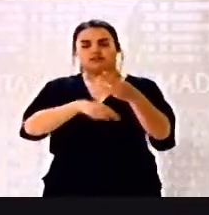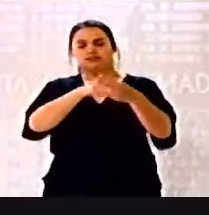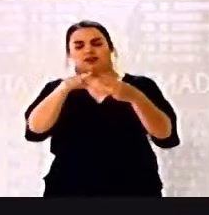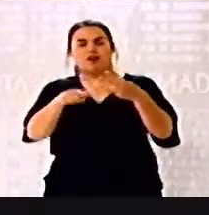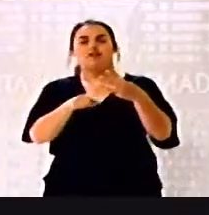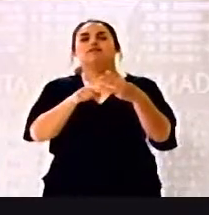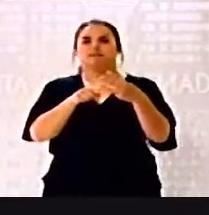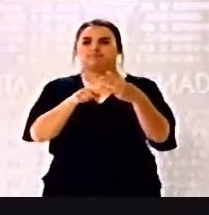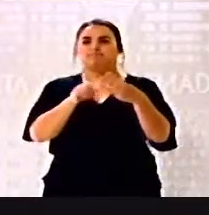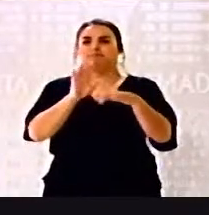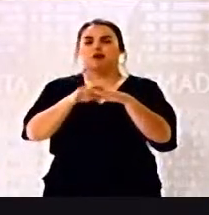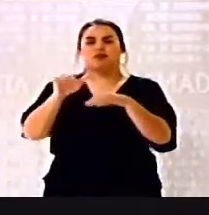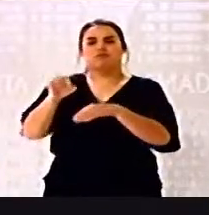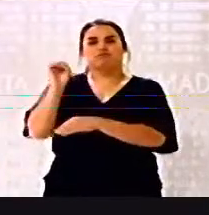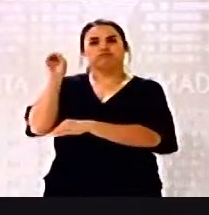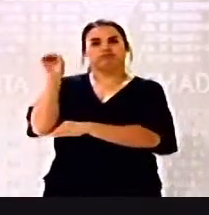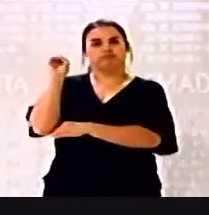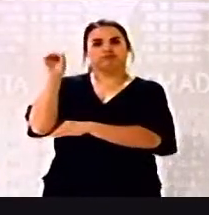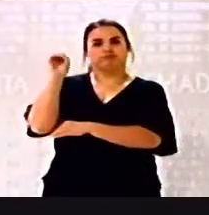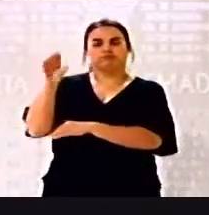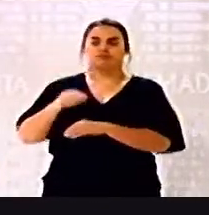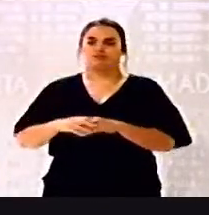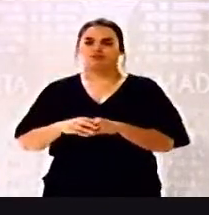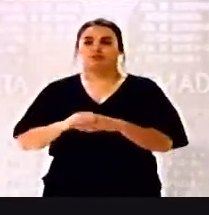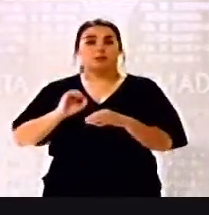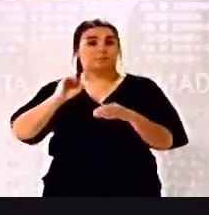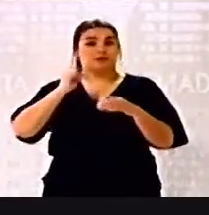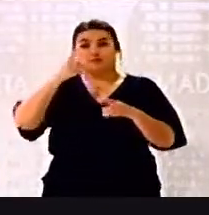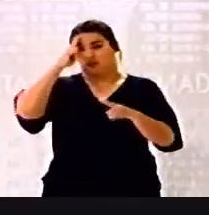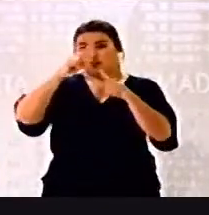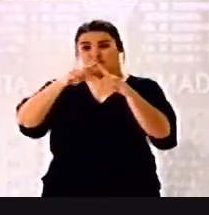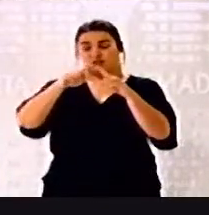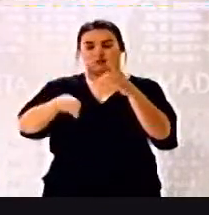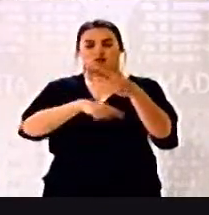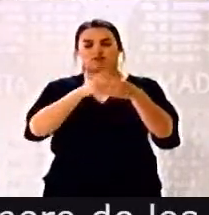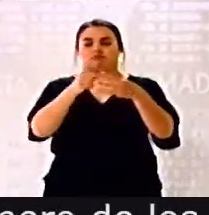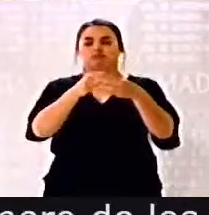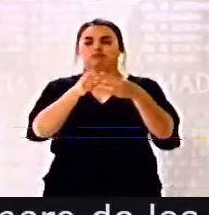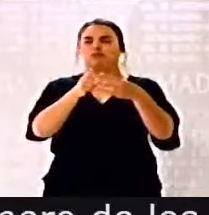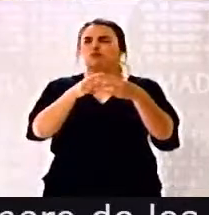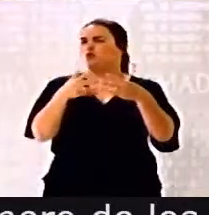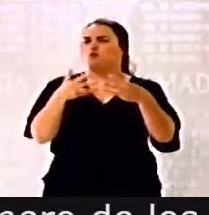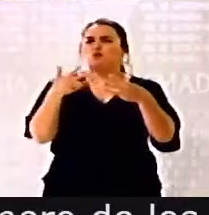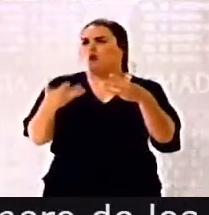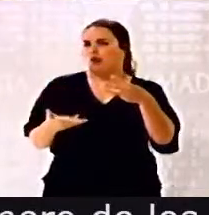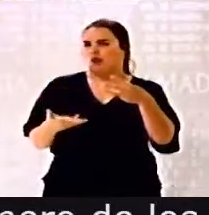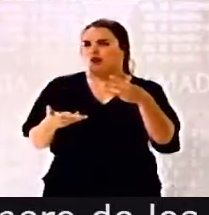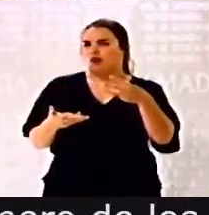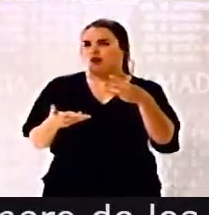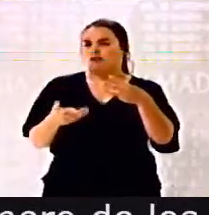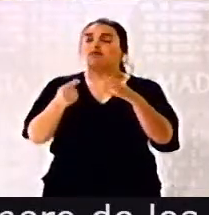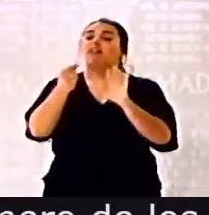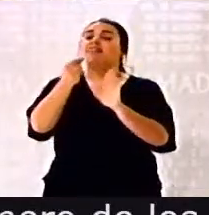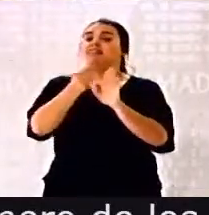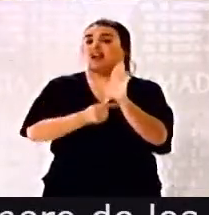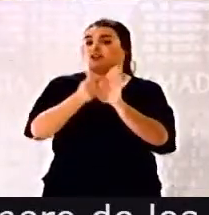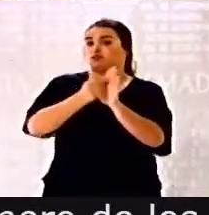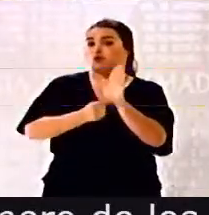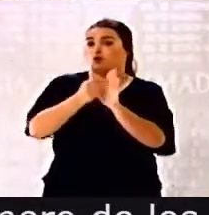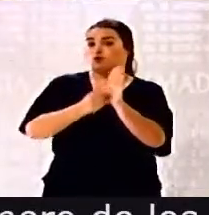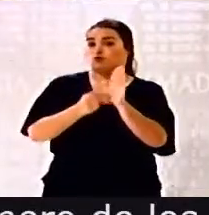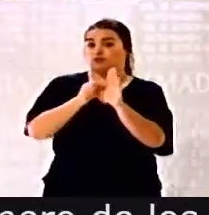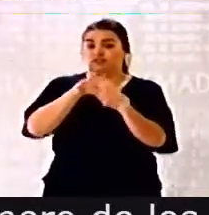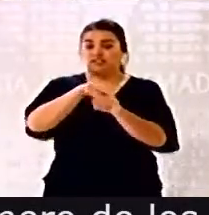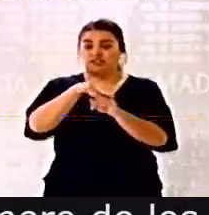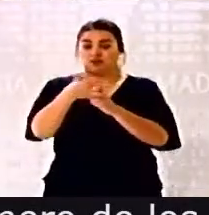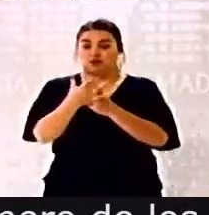marcan la comparecencia de hoy. Primero de los objetivos es darle los datos de la